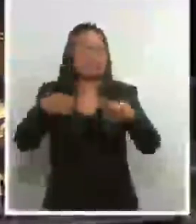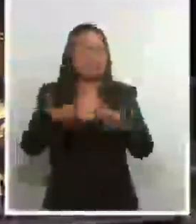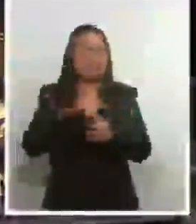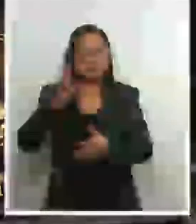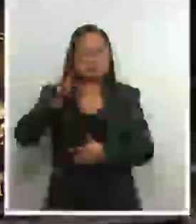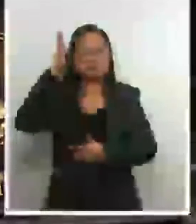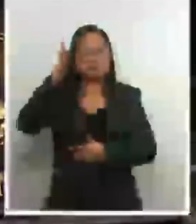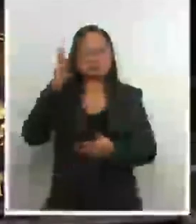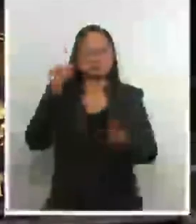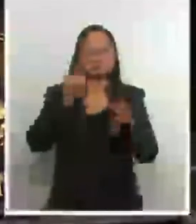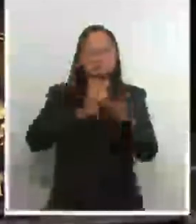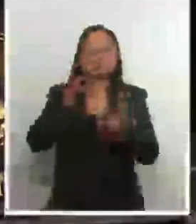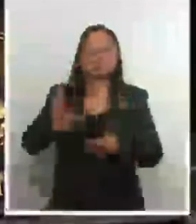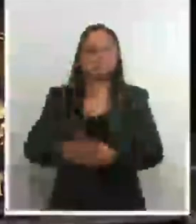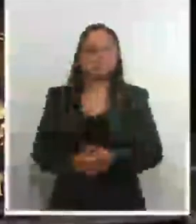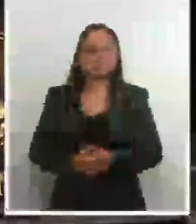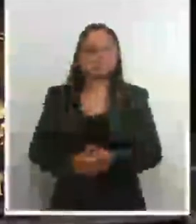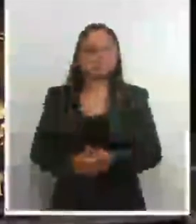futuro. Muchas gracias.